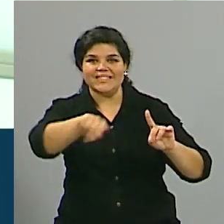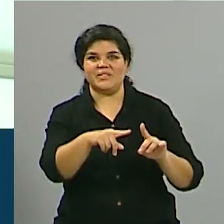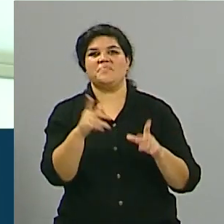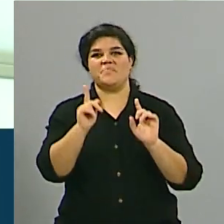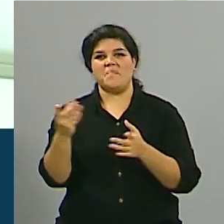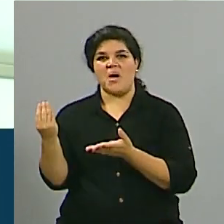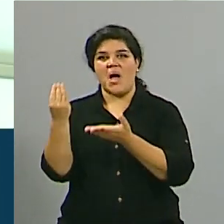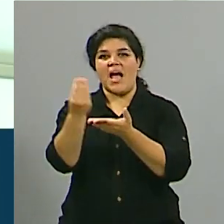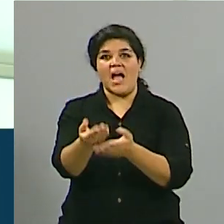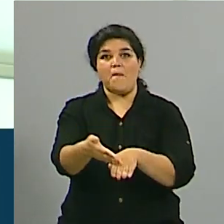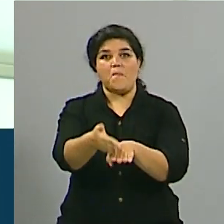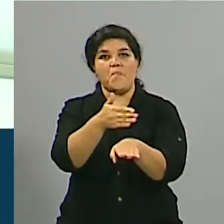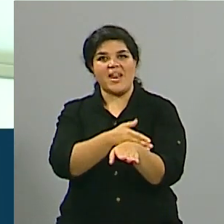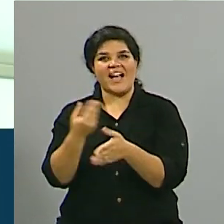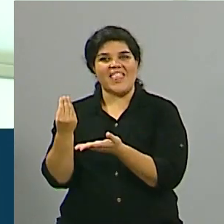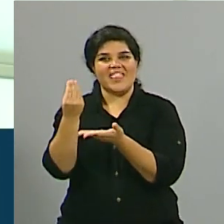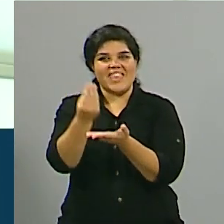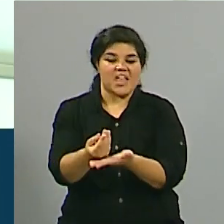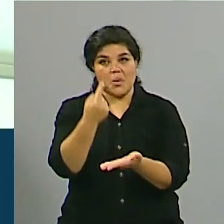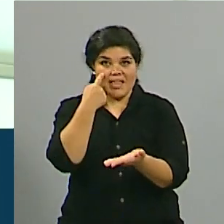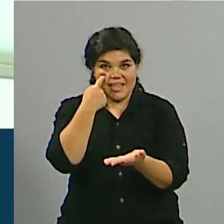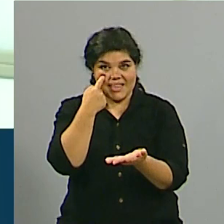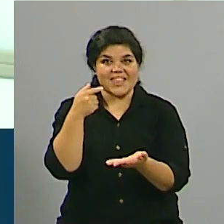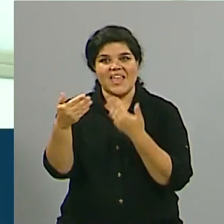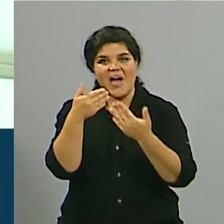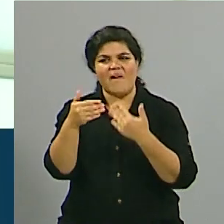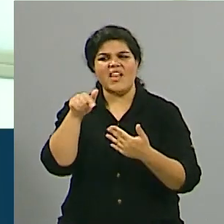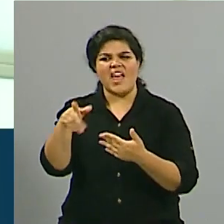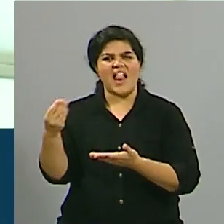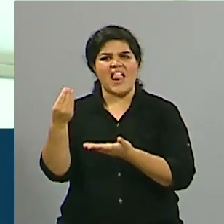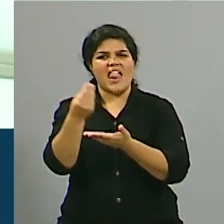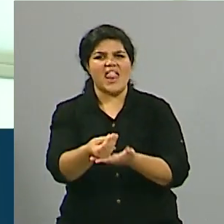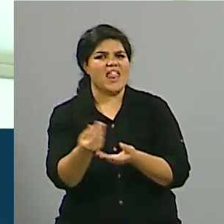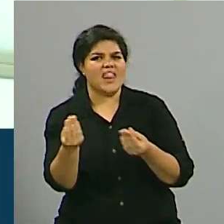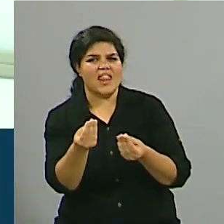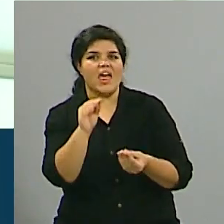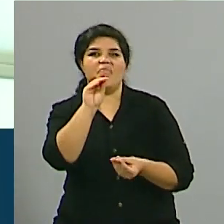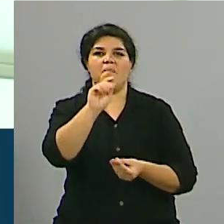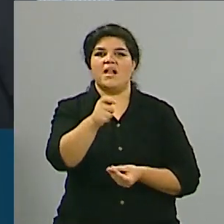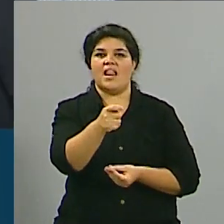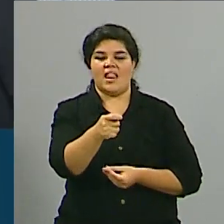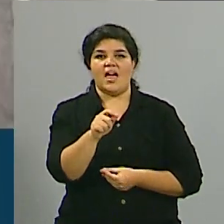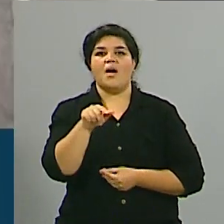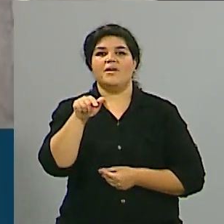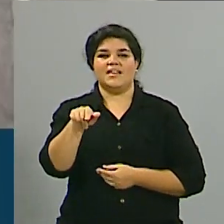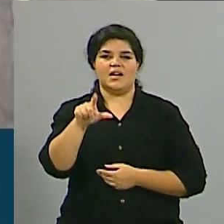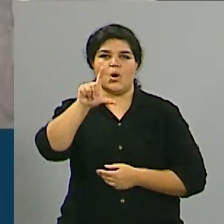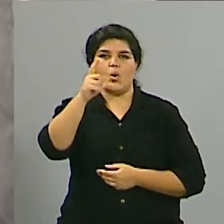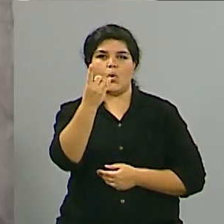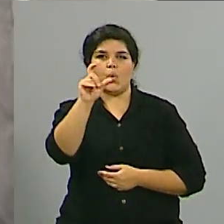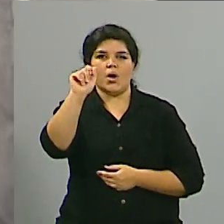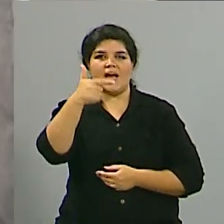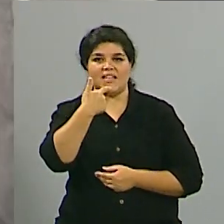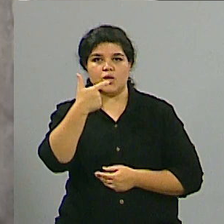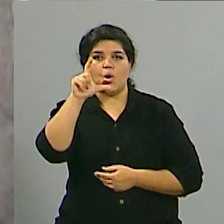los precandidatos a intendente, en este caso por el departamento de Lavalle. Vamos a estar hablando con Lucas Lupo, que es abogado,